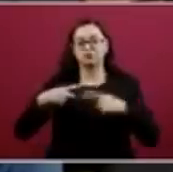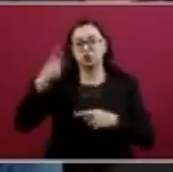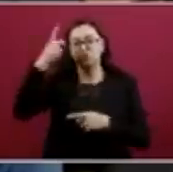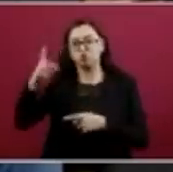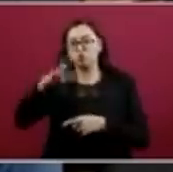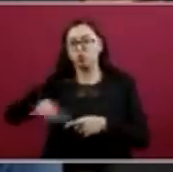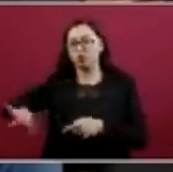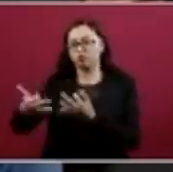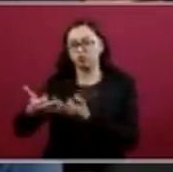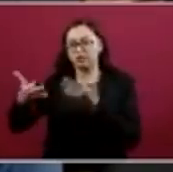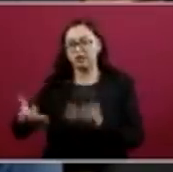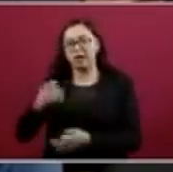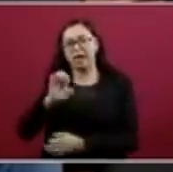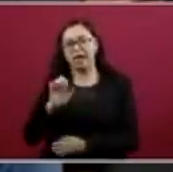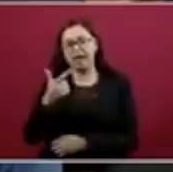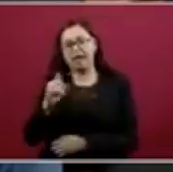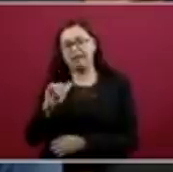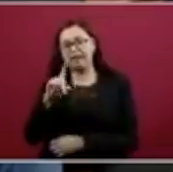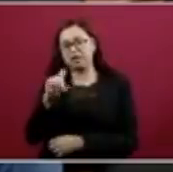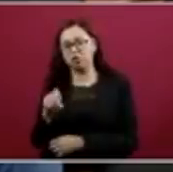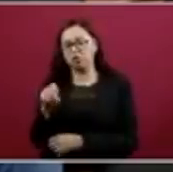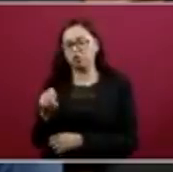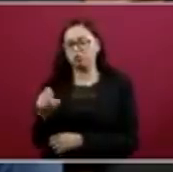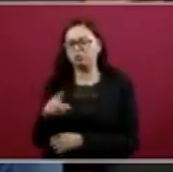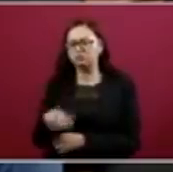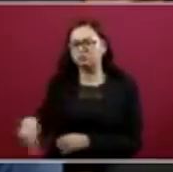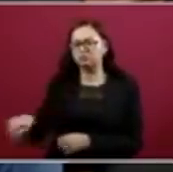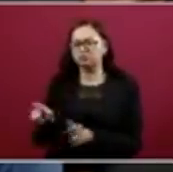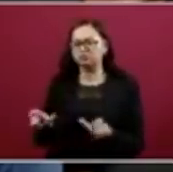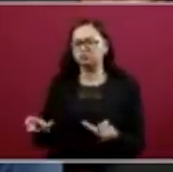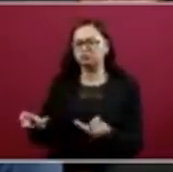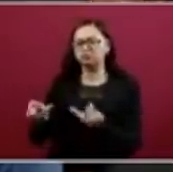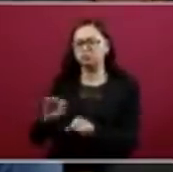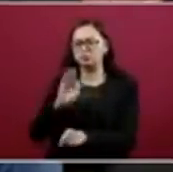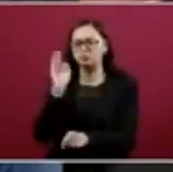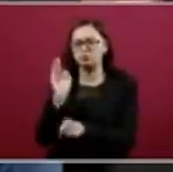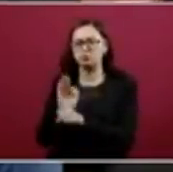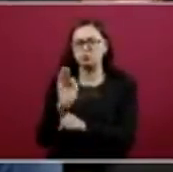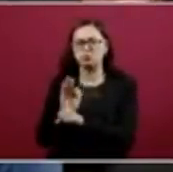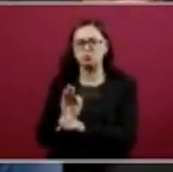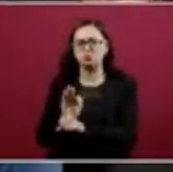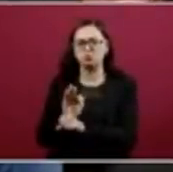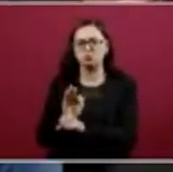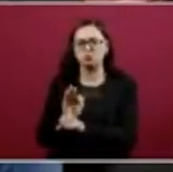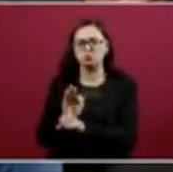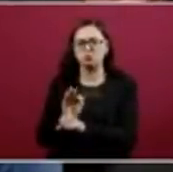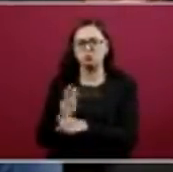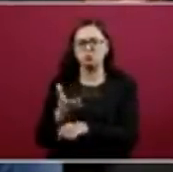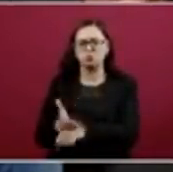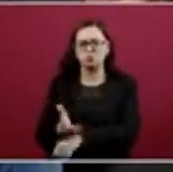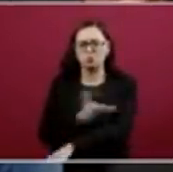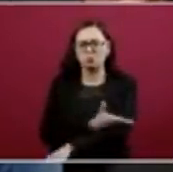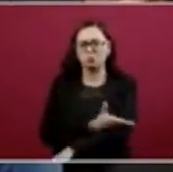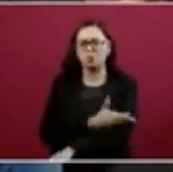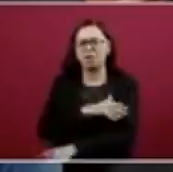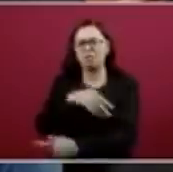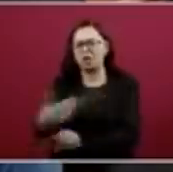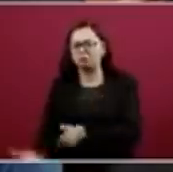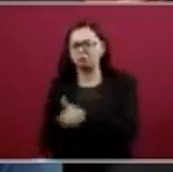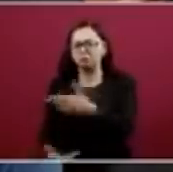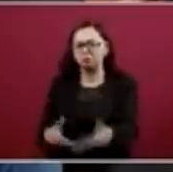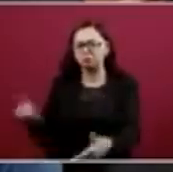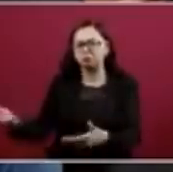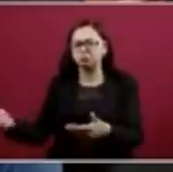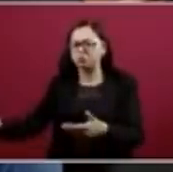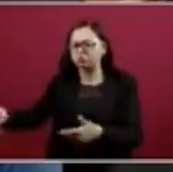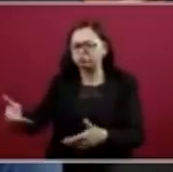no les permiten entrar a las zonas protegidas a recoger madera muerta. Está una persona,